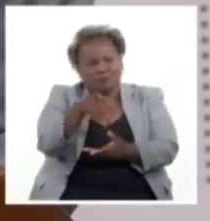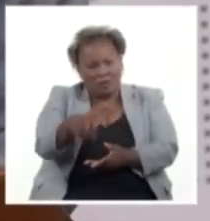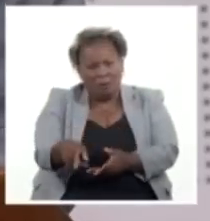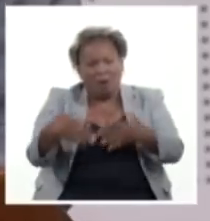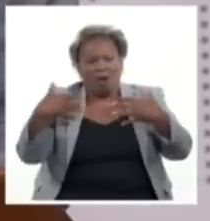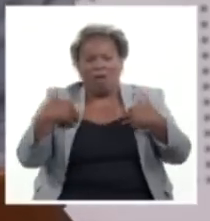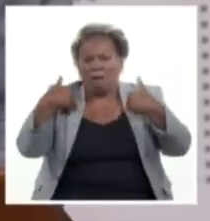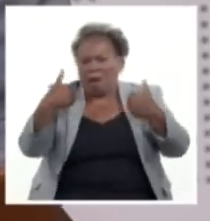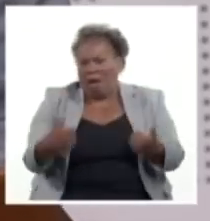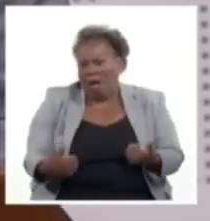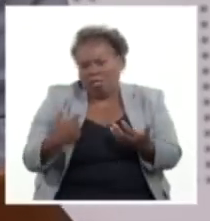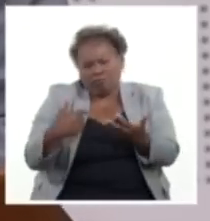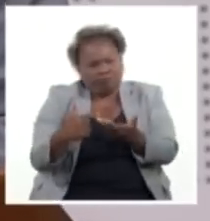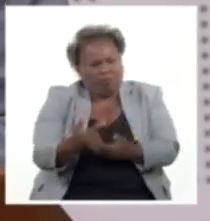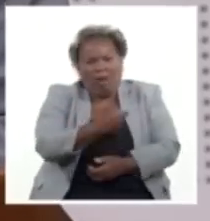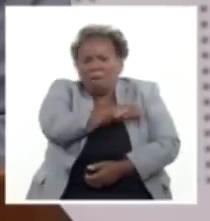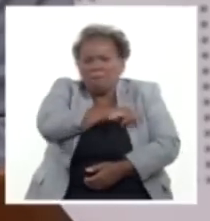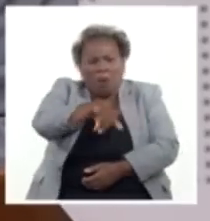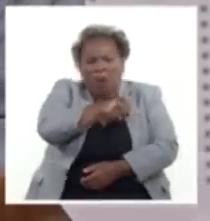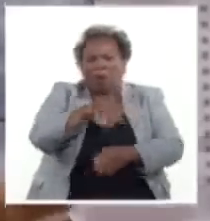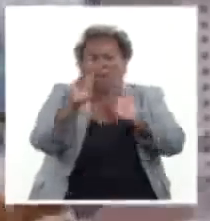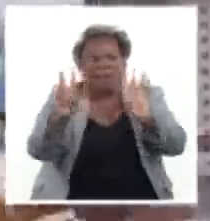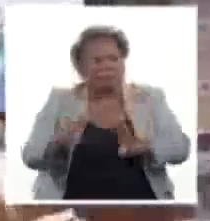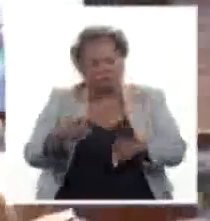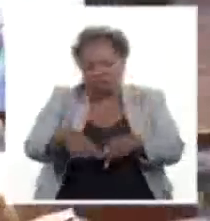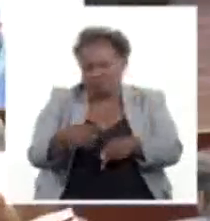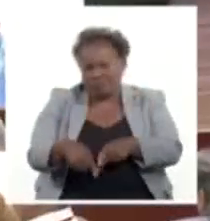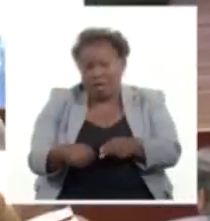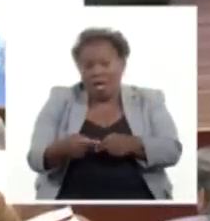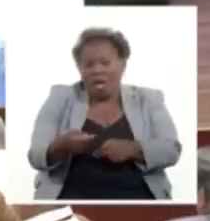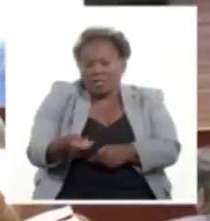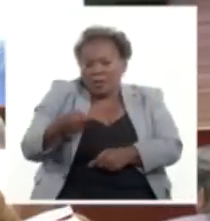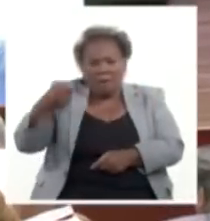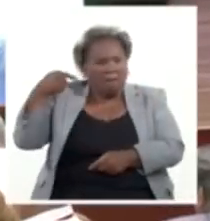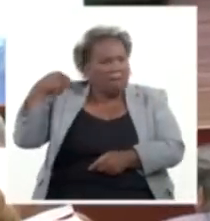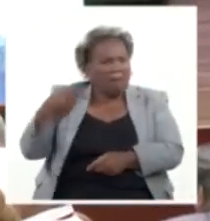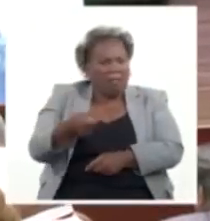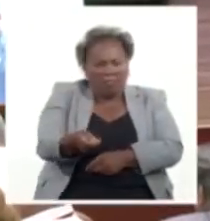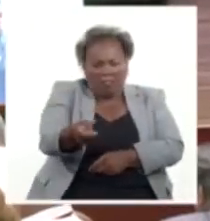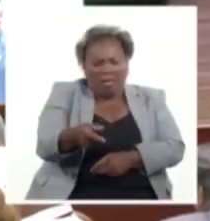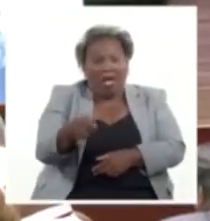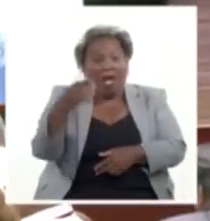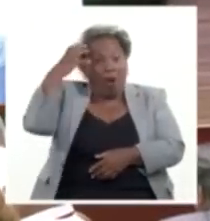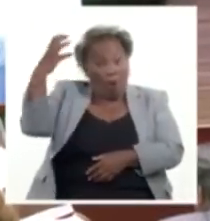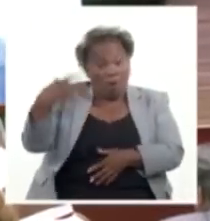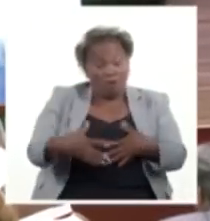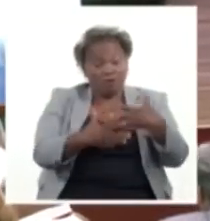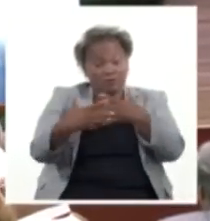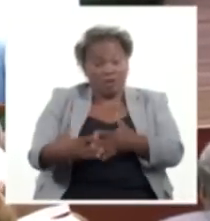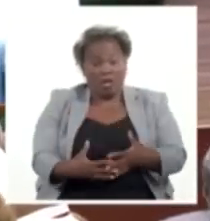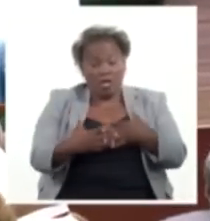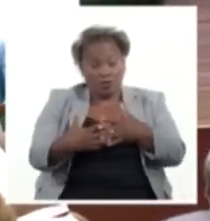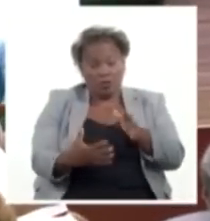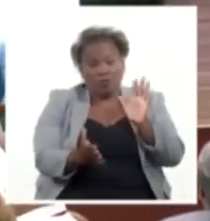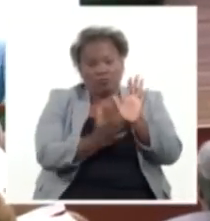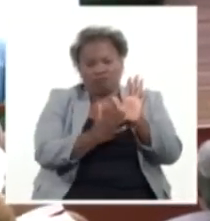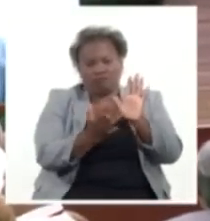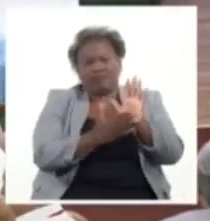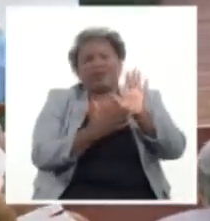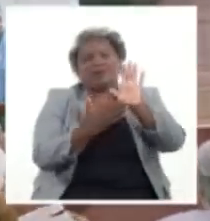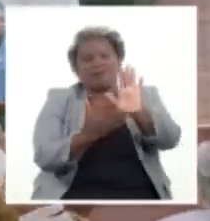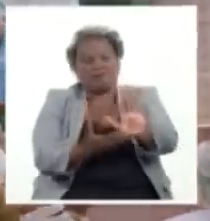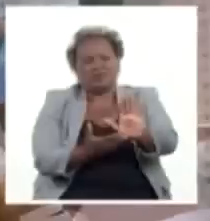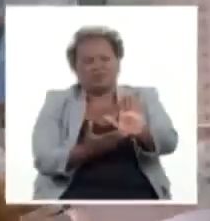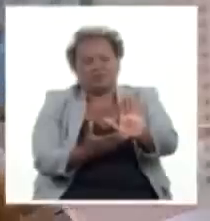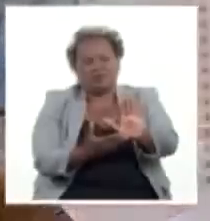diplomáticos y de forma pública. Hace pocos días, el gobierno de los Estados Unidos dio muestras adicionales de